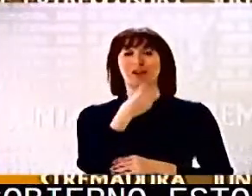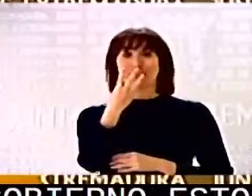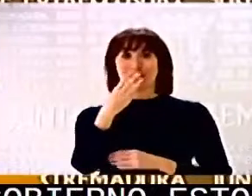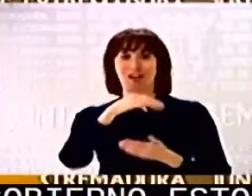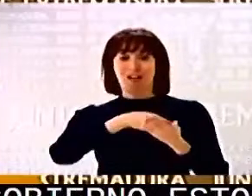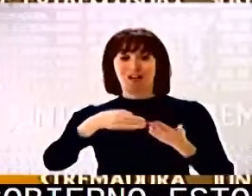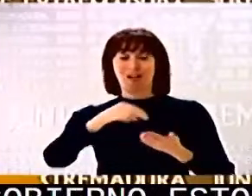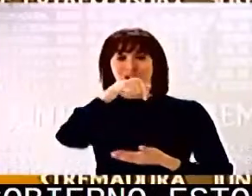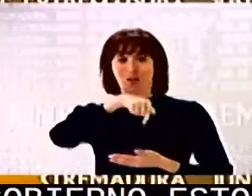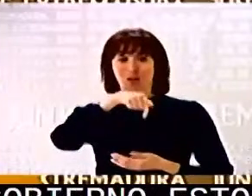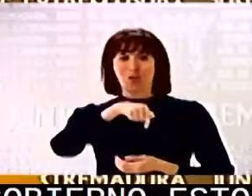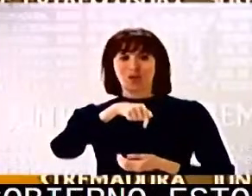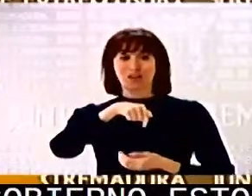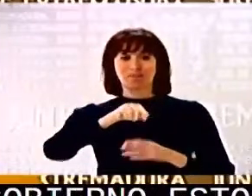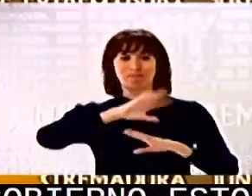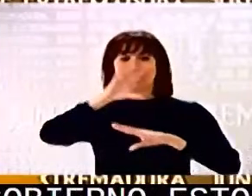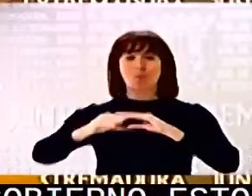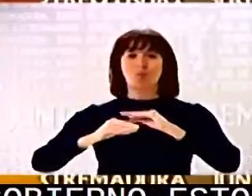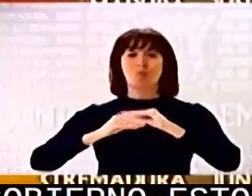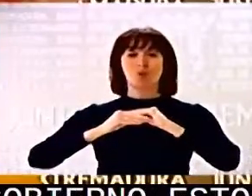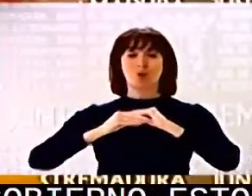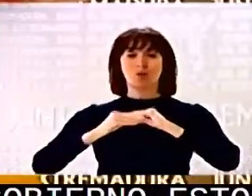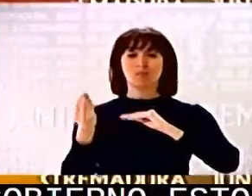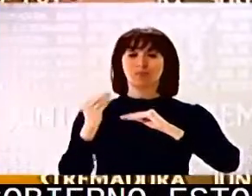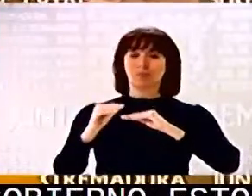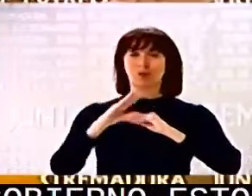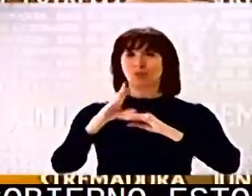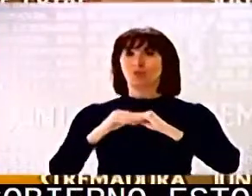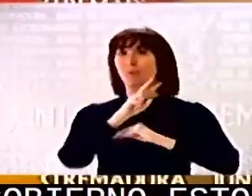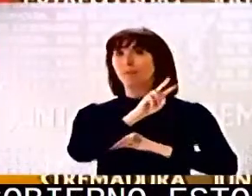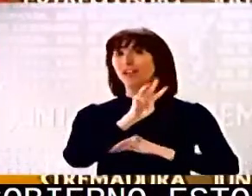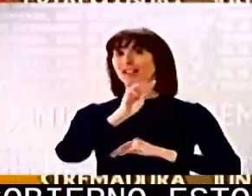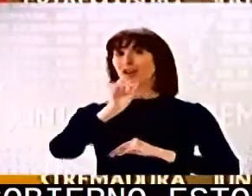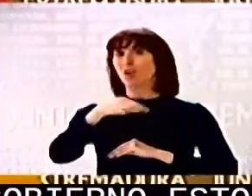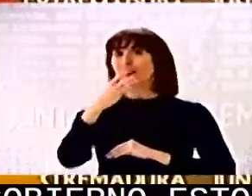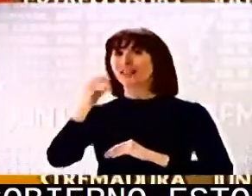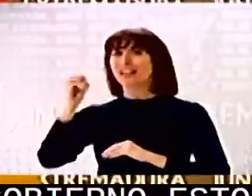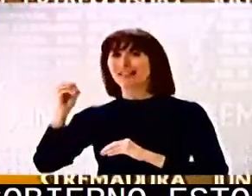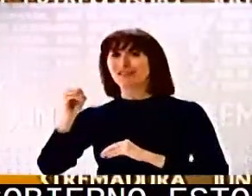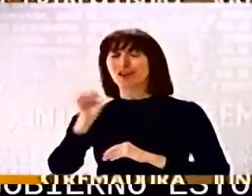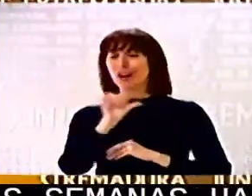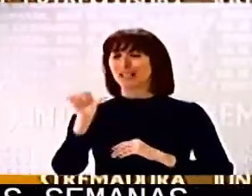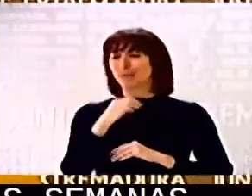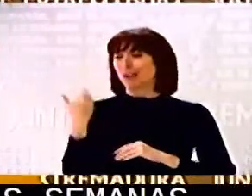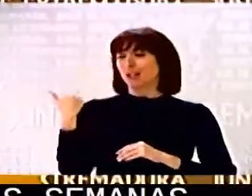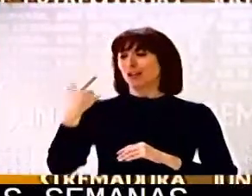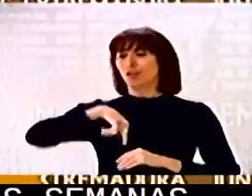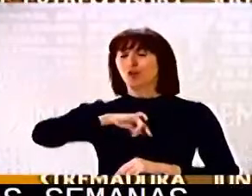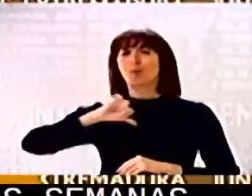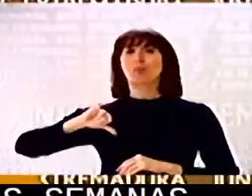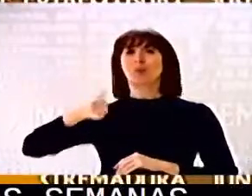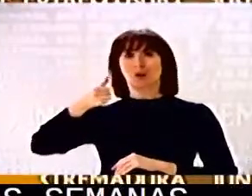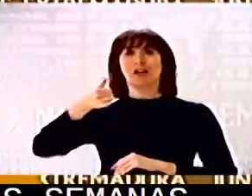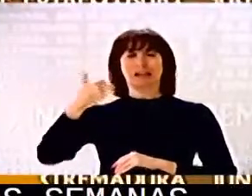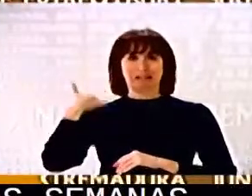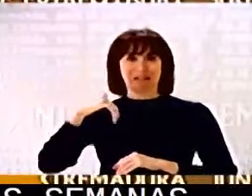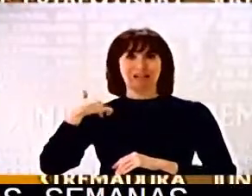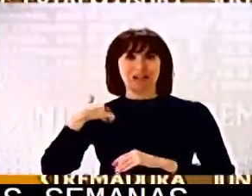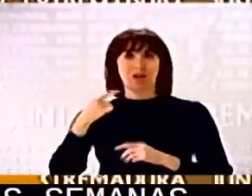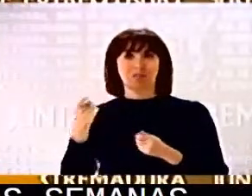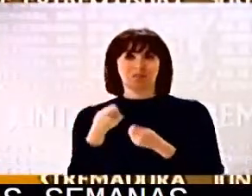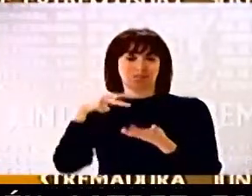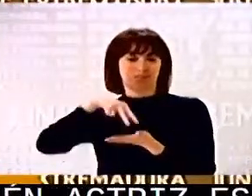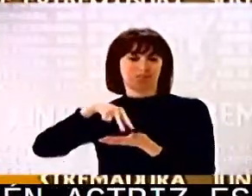hoy hemos de sumarlos a otros 23.300 que en las últimas semanas aprobamos y de los que di cuenta también aquí.